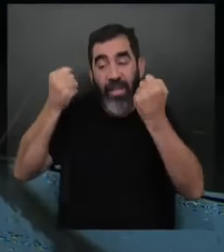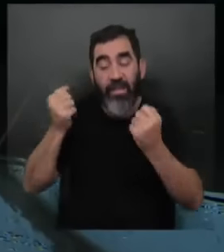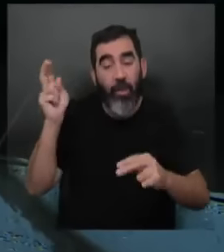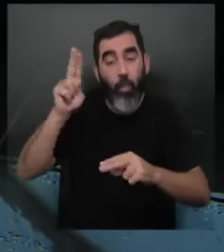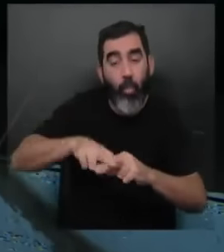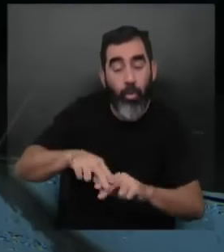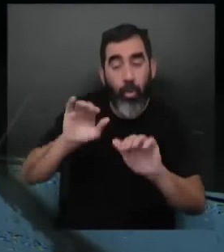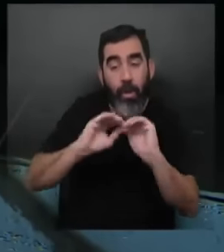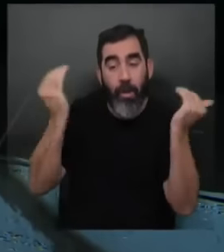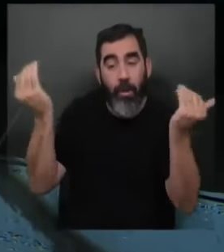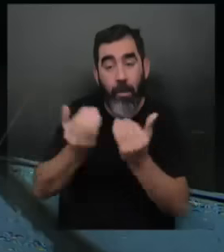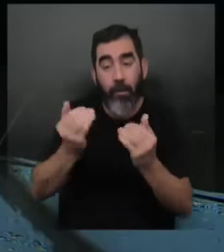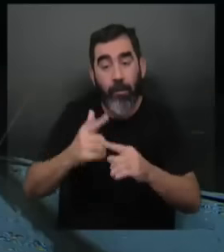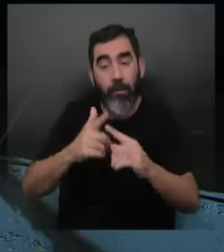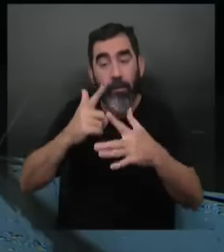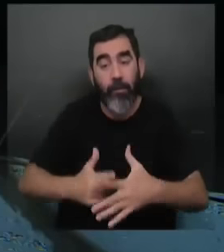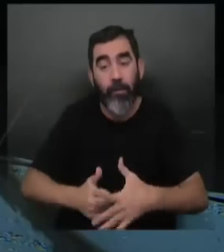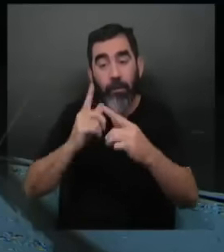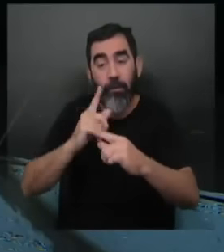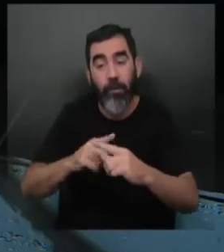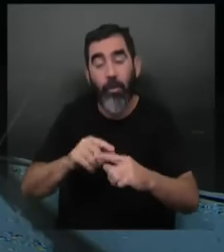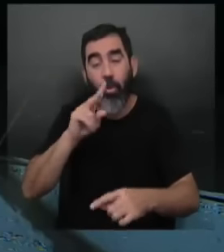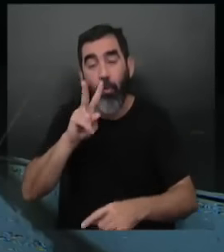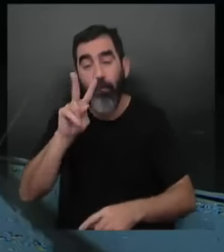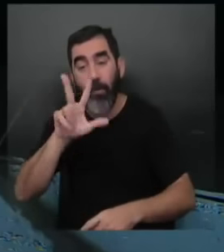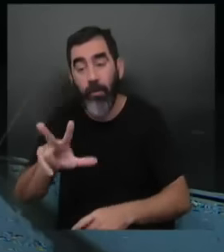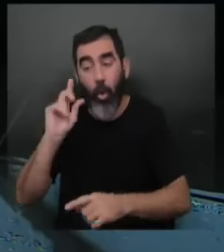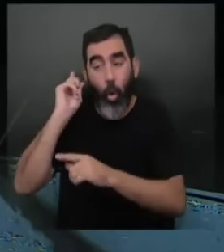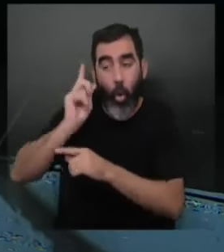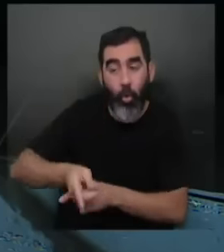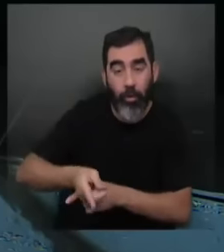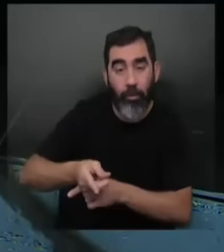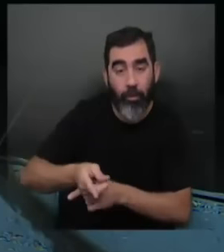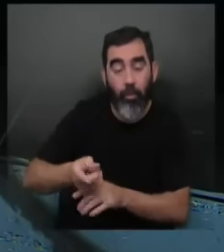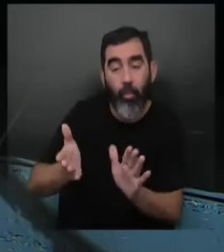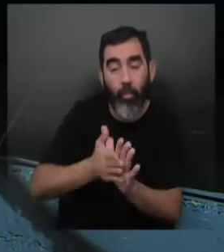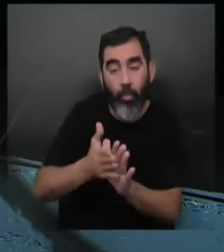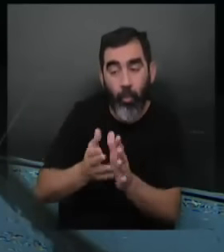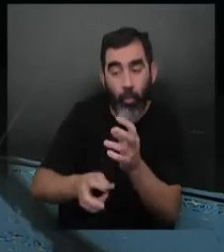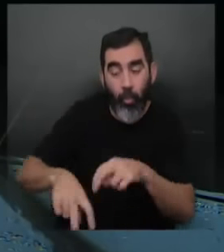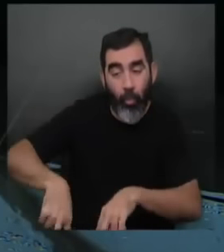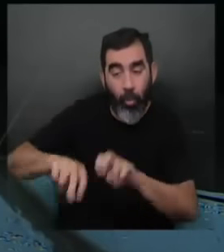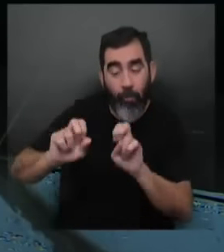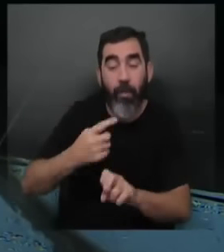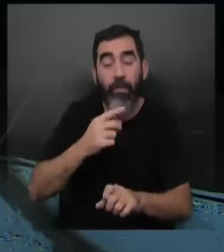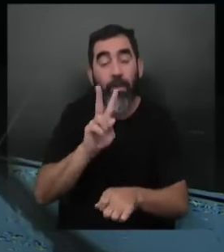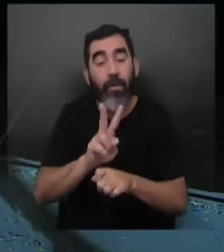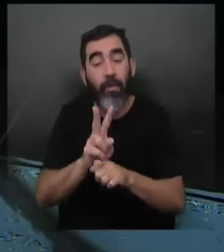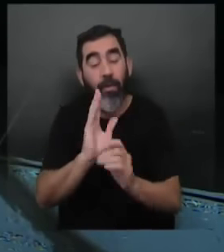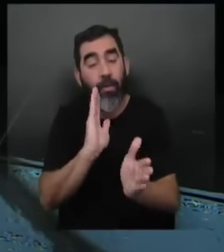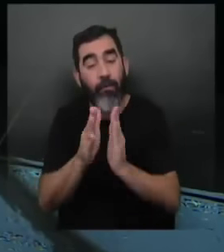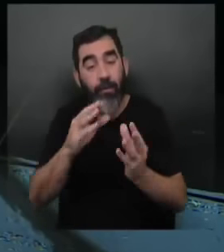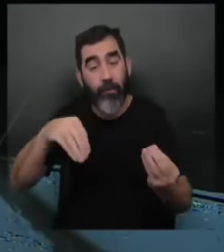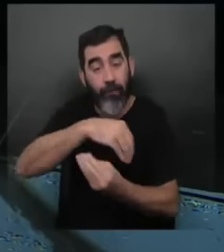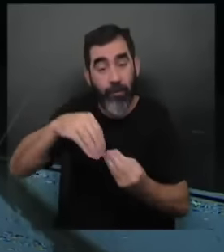en el estadio campeón del siglo en 2023 y ordenó recabar más pruebas según la defensa y familiares